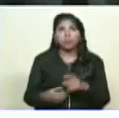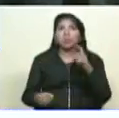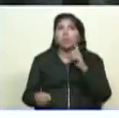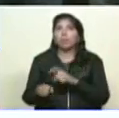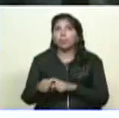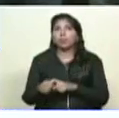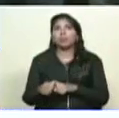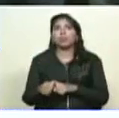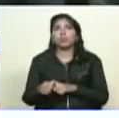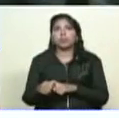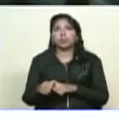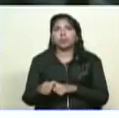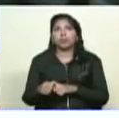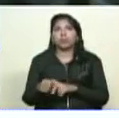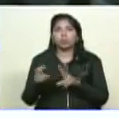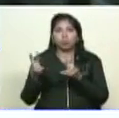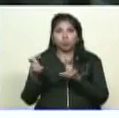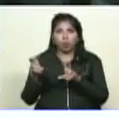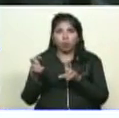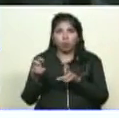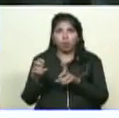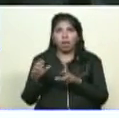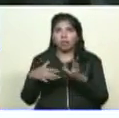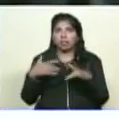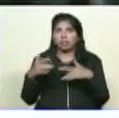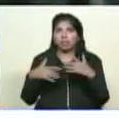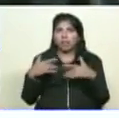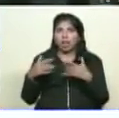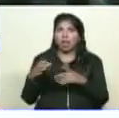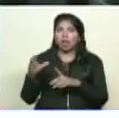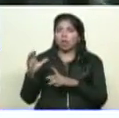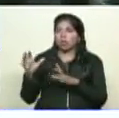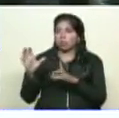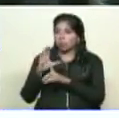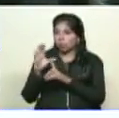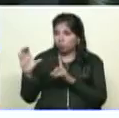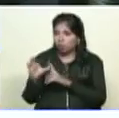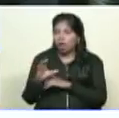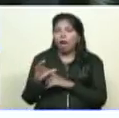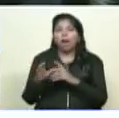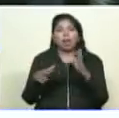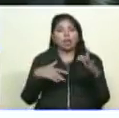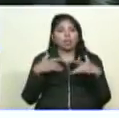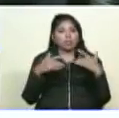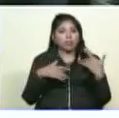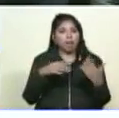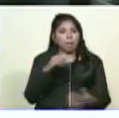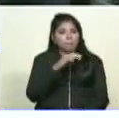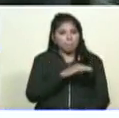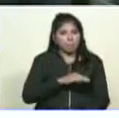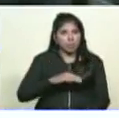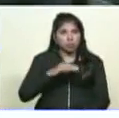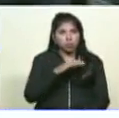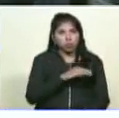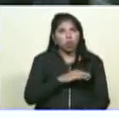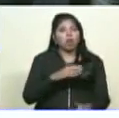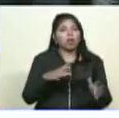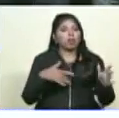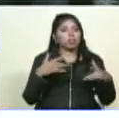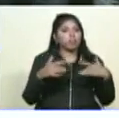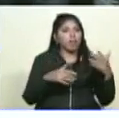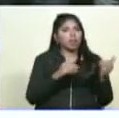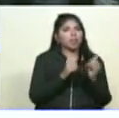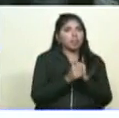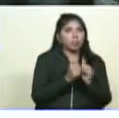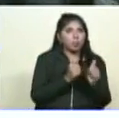Juvenil en actividades culturales, en actividades de las misiones, en actividades deportivas,